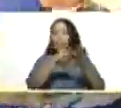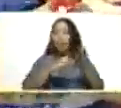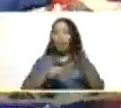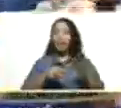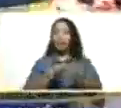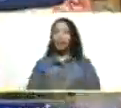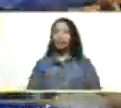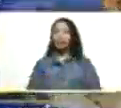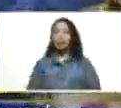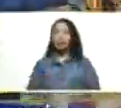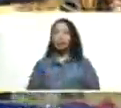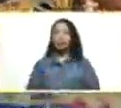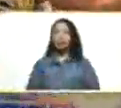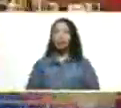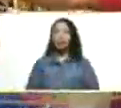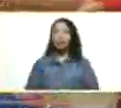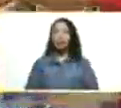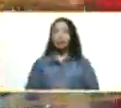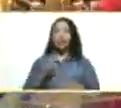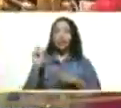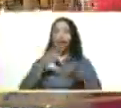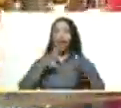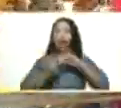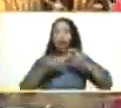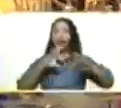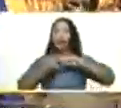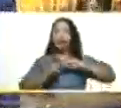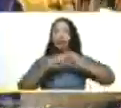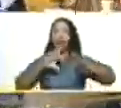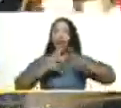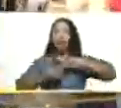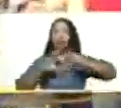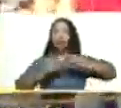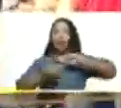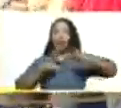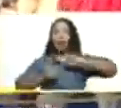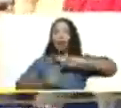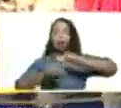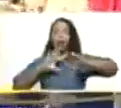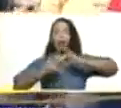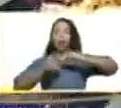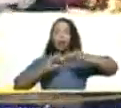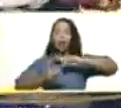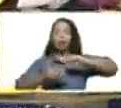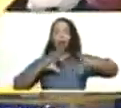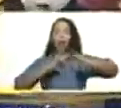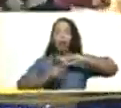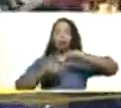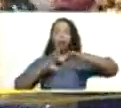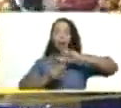precios muy, pero muy justos y solidarios. Clap, clap, clap, clap, clap, clap, clap, clap, clap.